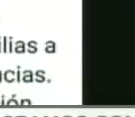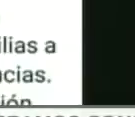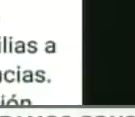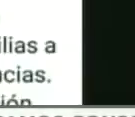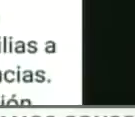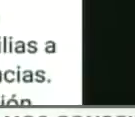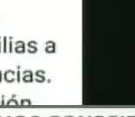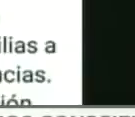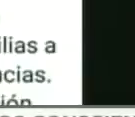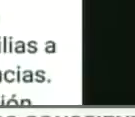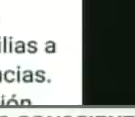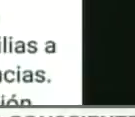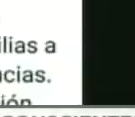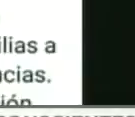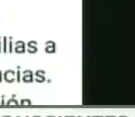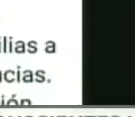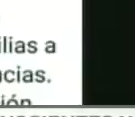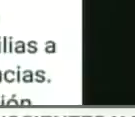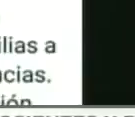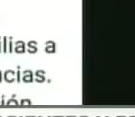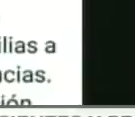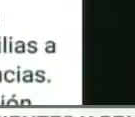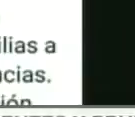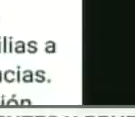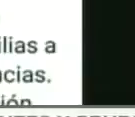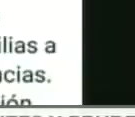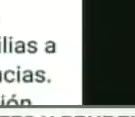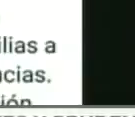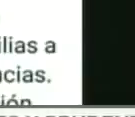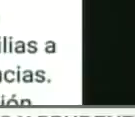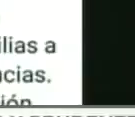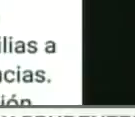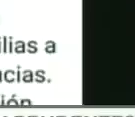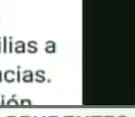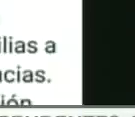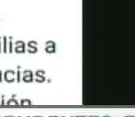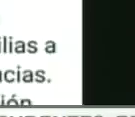pertenencias. Exigimos el respeto a esta población vulnerable. Esto es cinismo puro, absoluto.